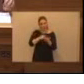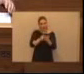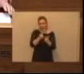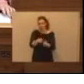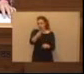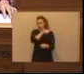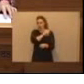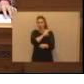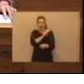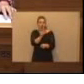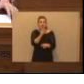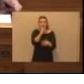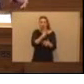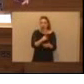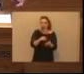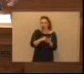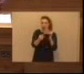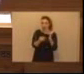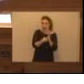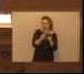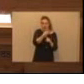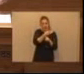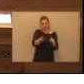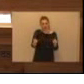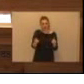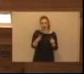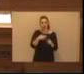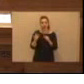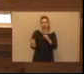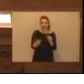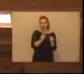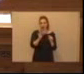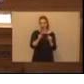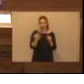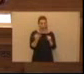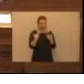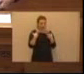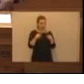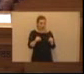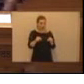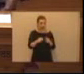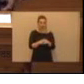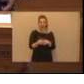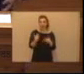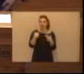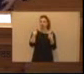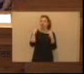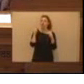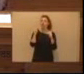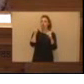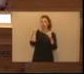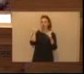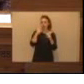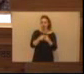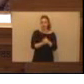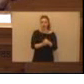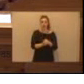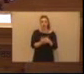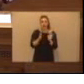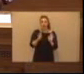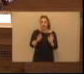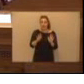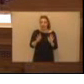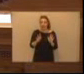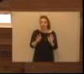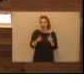proyecto que hay en estos momentos, que, bueno, que puede ser discutible, pero no Señoría, vaya concluyendo. Termino, presidente. De todas formas, la